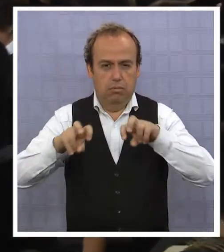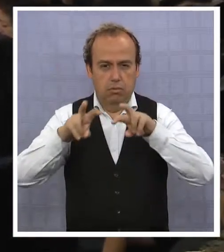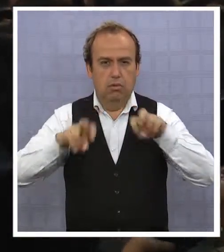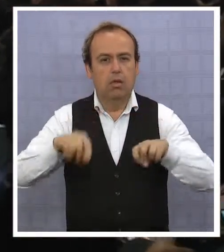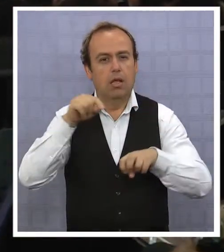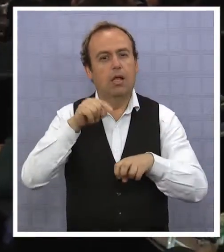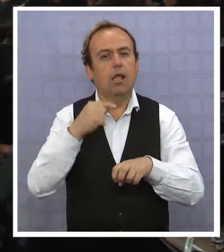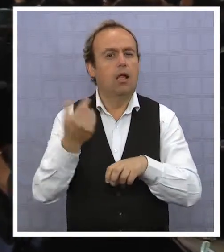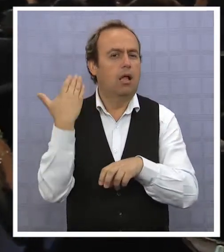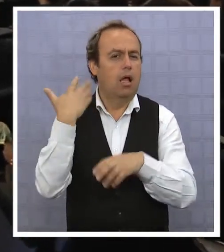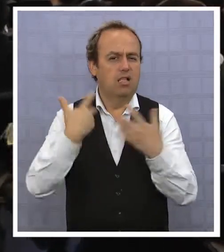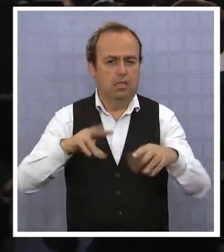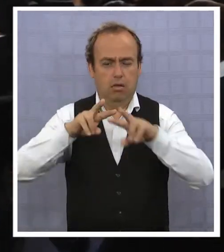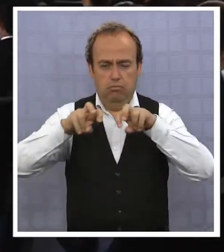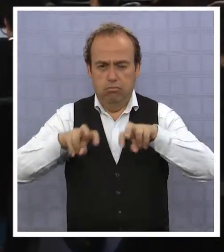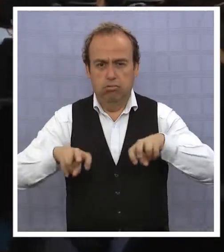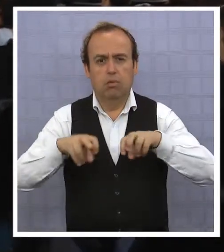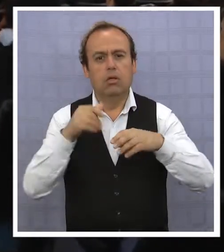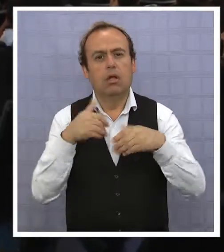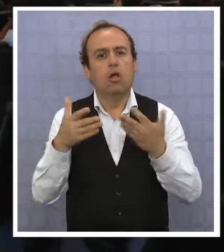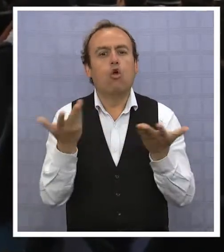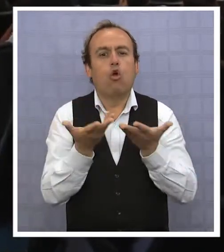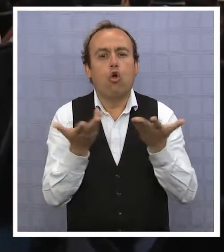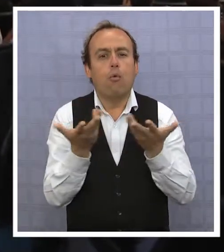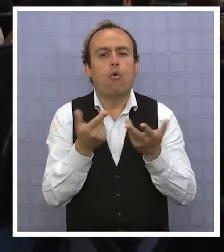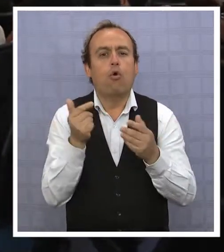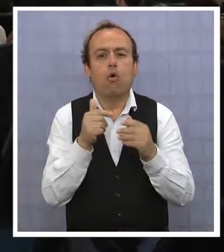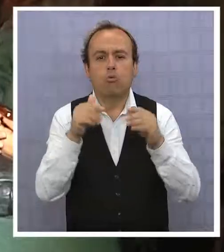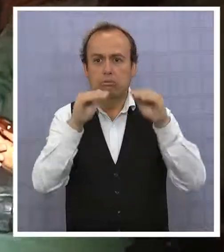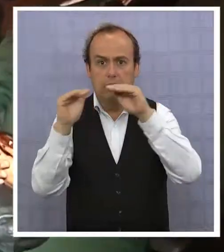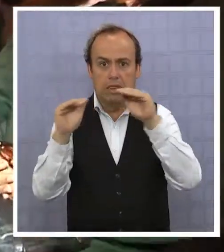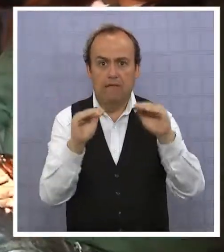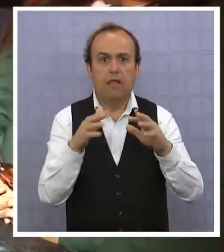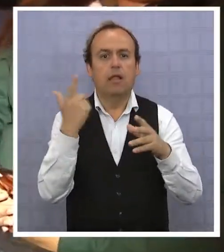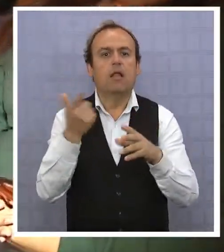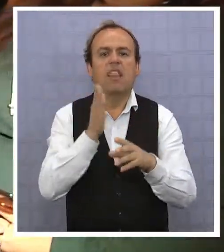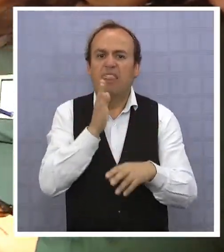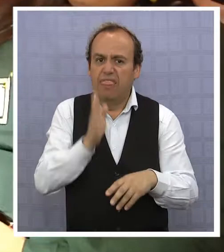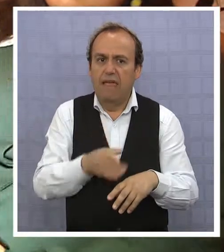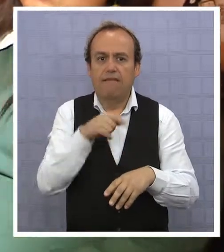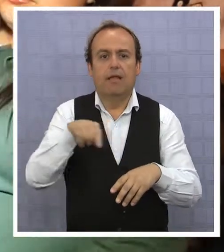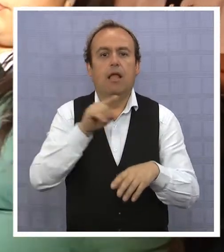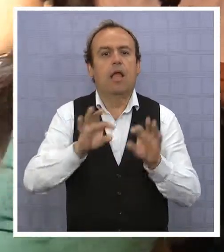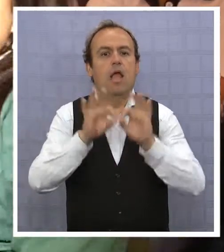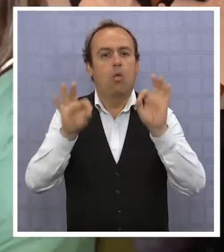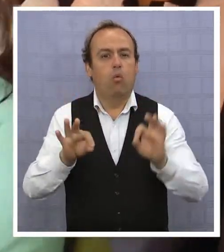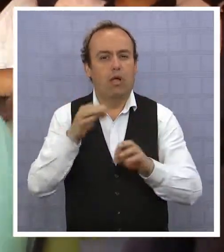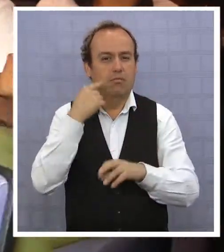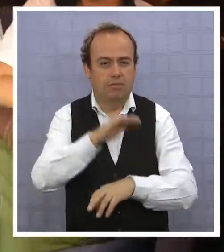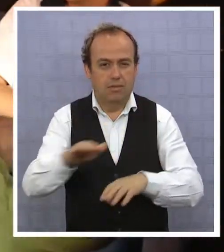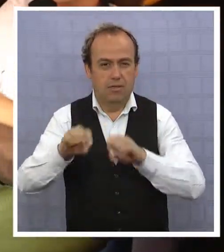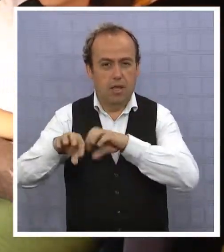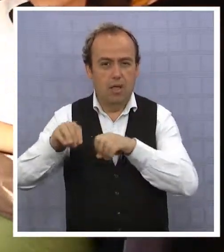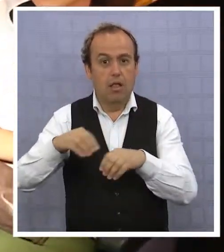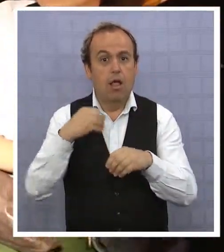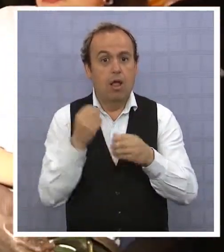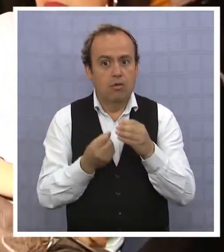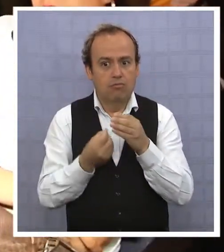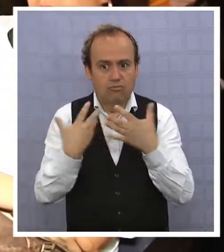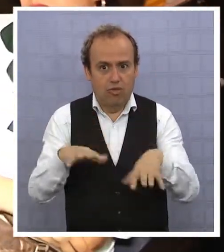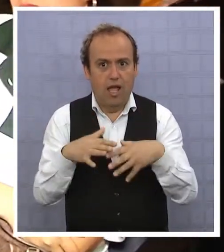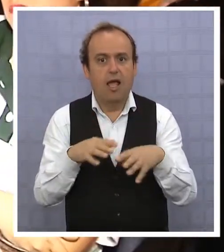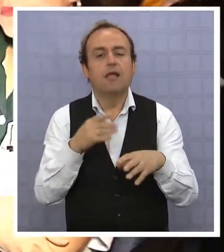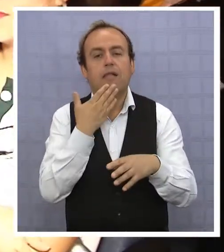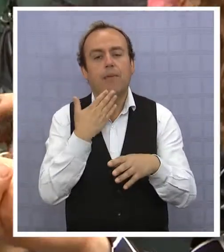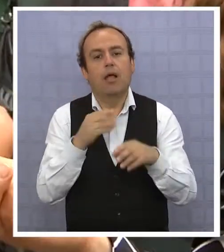Estudios realizó hace un par de meses para establecer los estándares que deben seguir las educadoras de párvulos y las que se están formando para hacerlo.